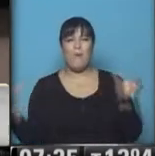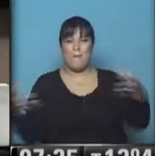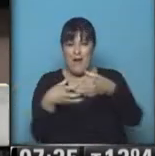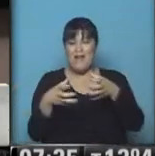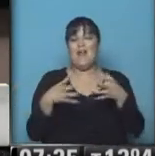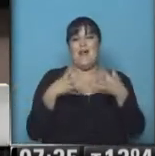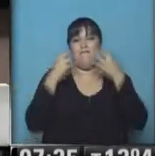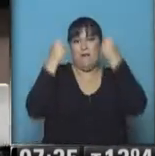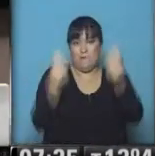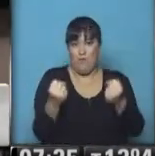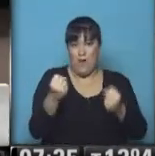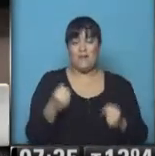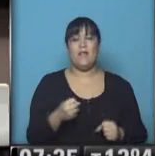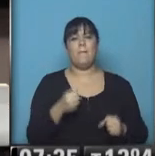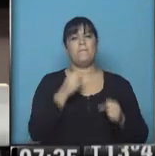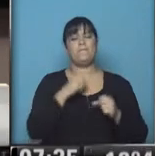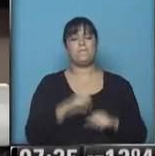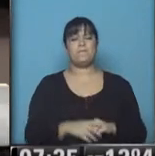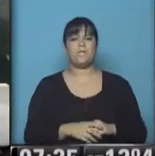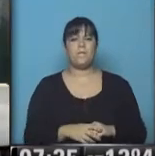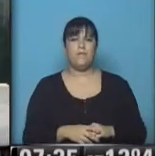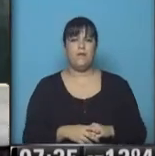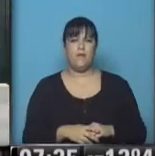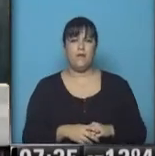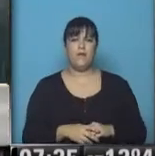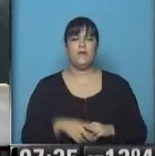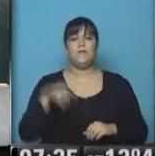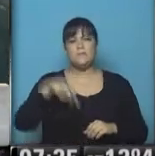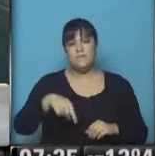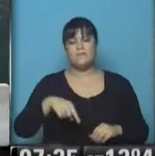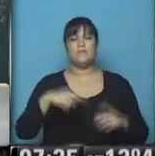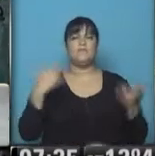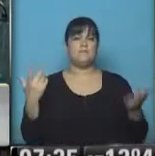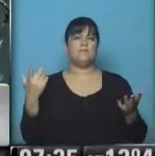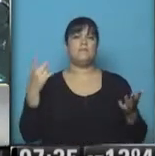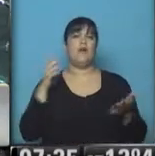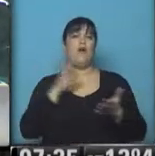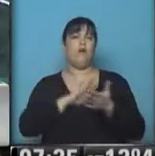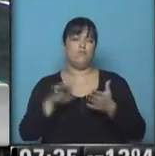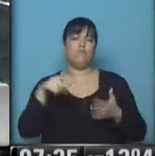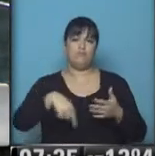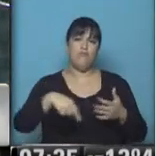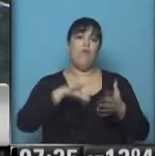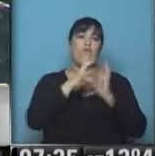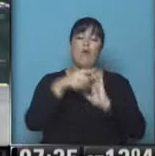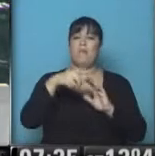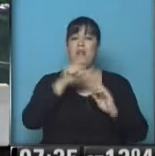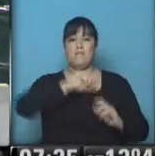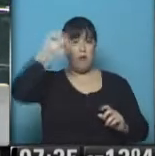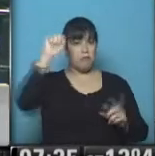tratando de desalentar justamente que esto esté entre las hipótesis de la nueva conducción del banco central no va a haber devaluación